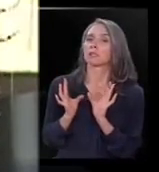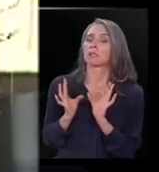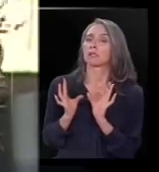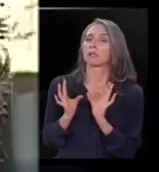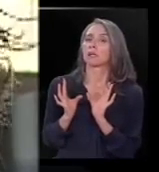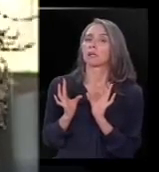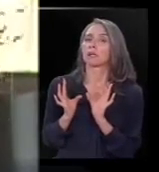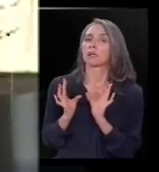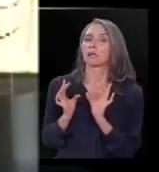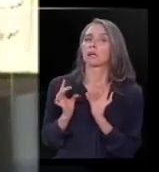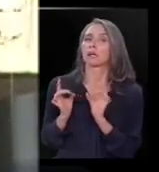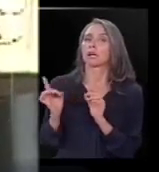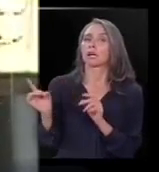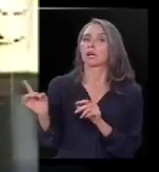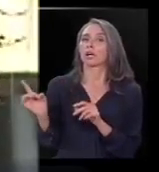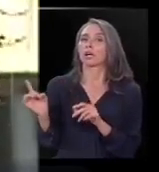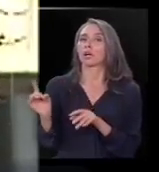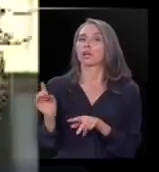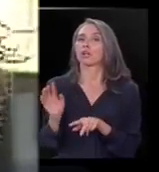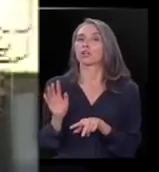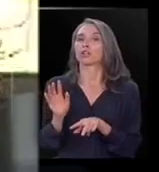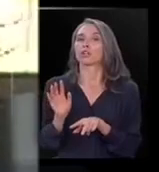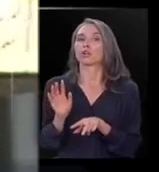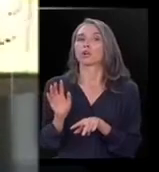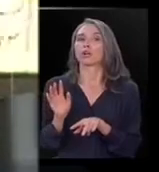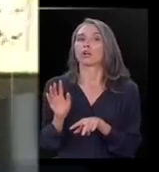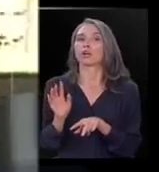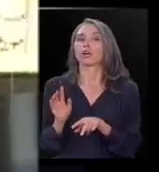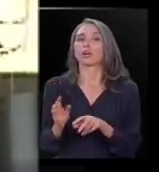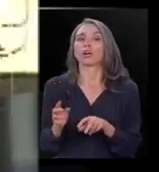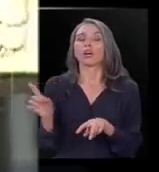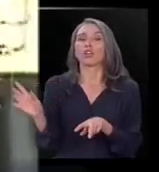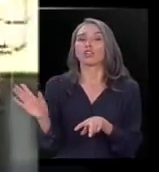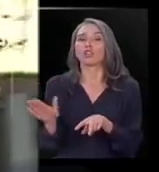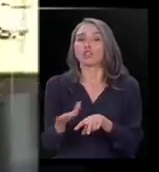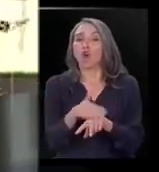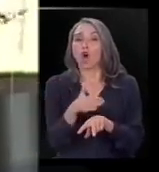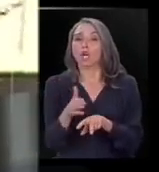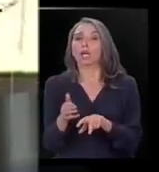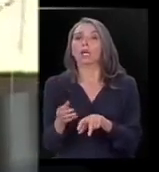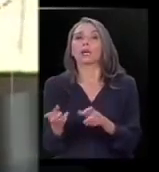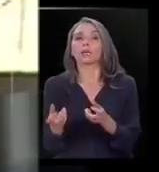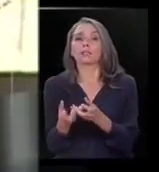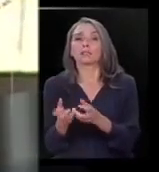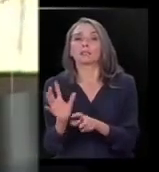me pegaron un toquecito, me apoyó la mano en los genitales.